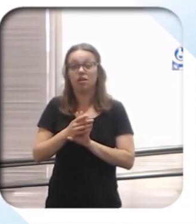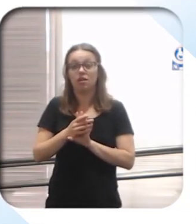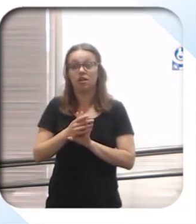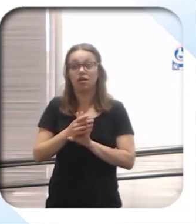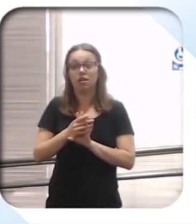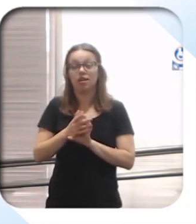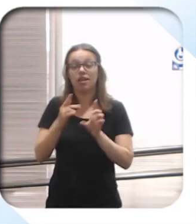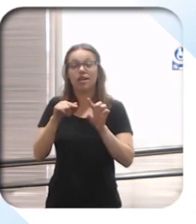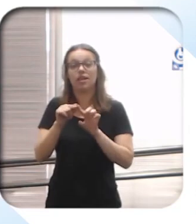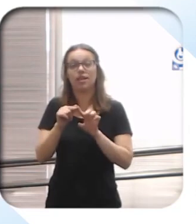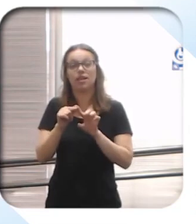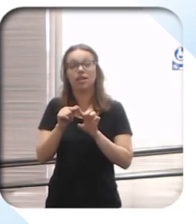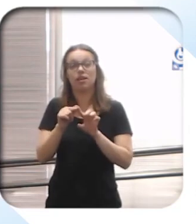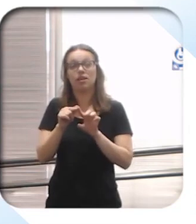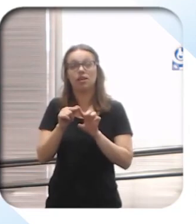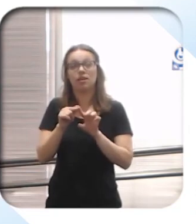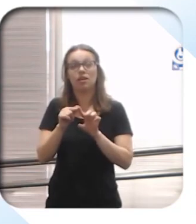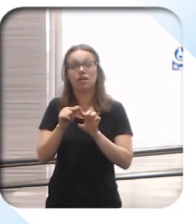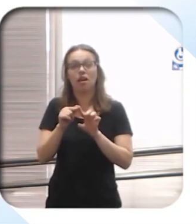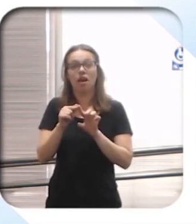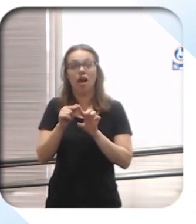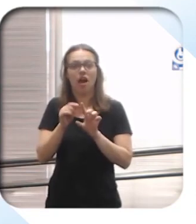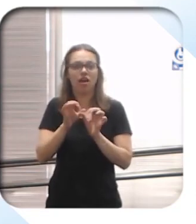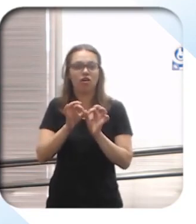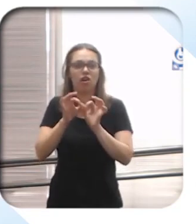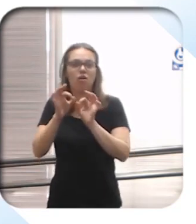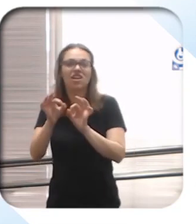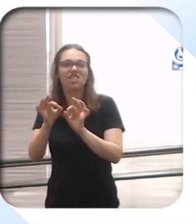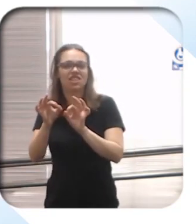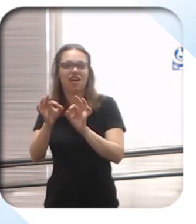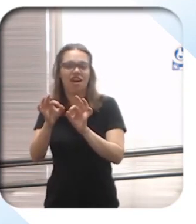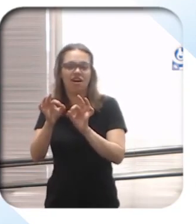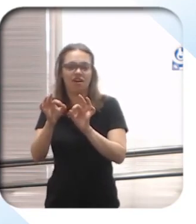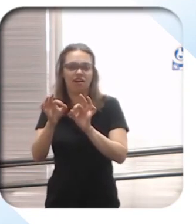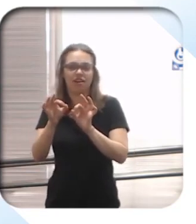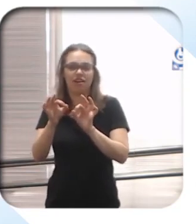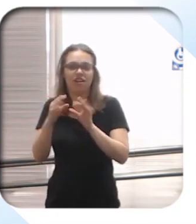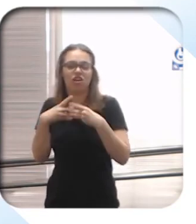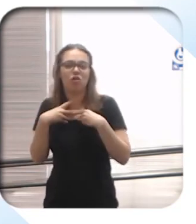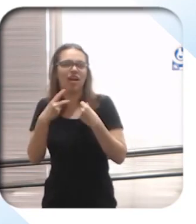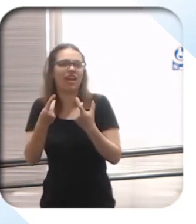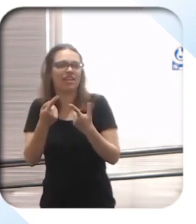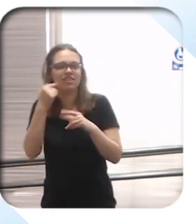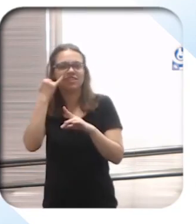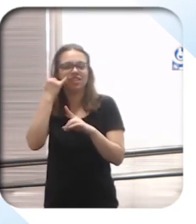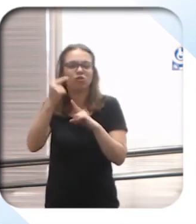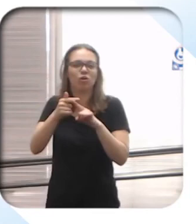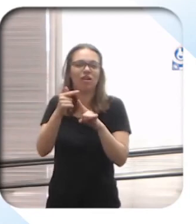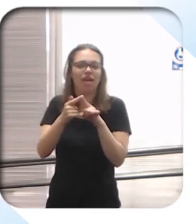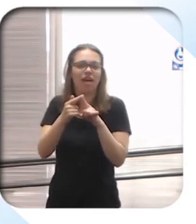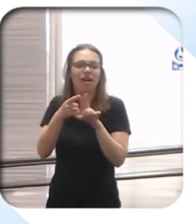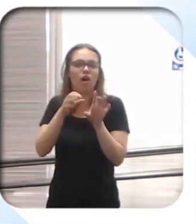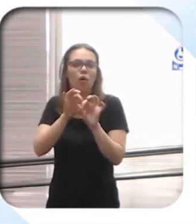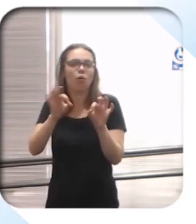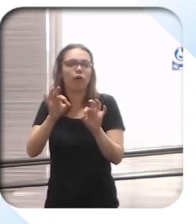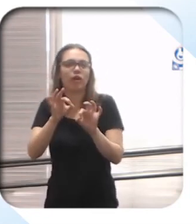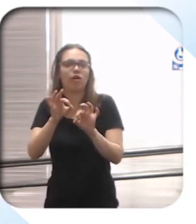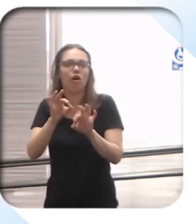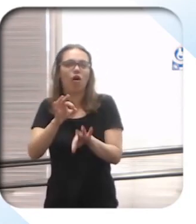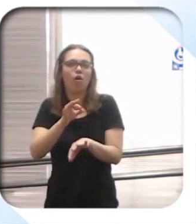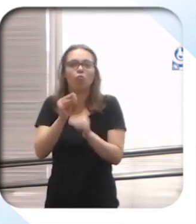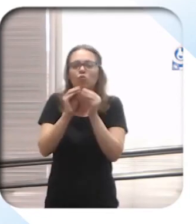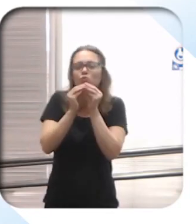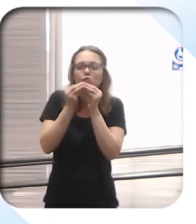y bueno, no van a llegar al coito, no van a tener, y su sexualidad solamente se queda en